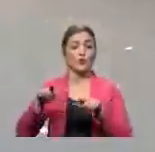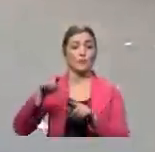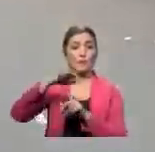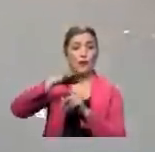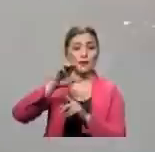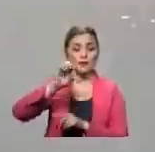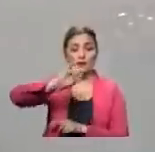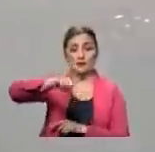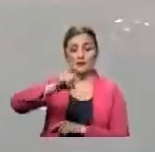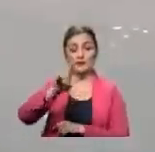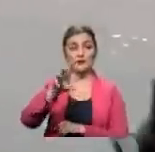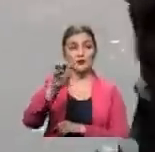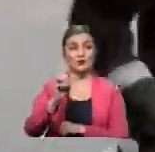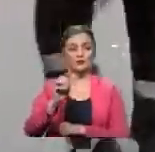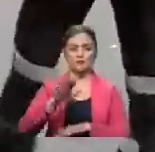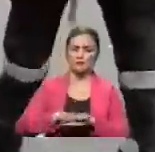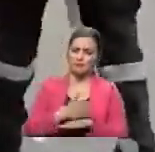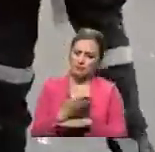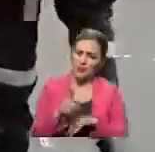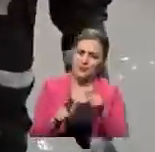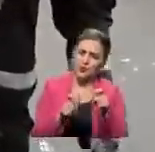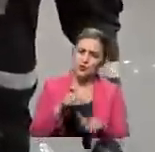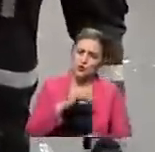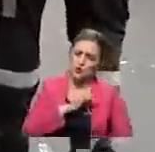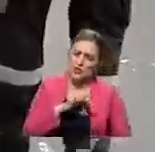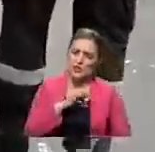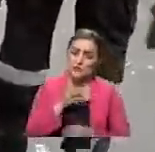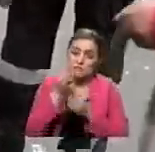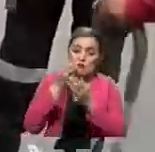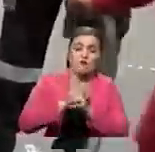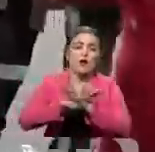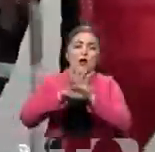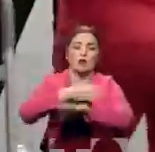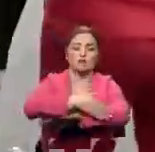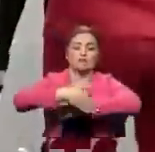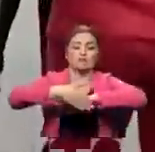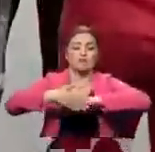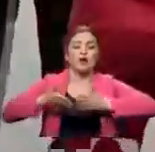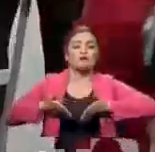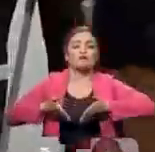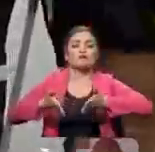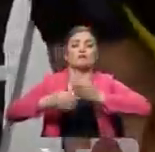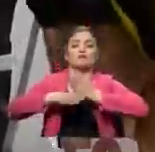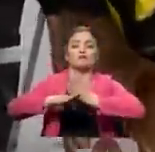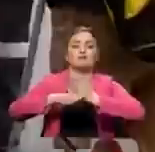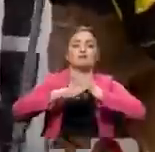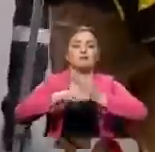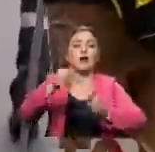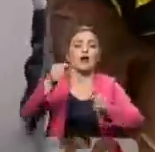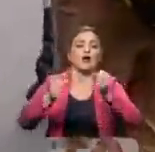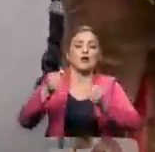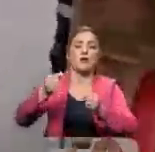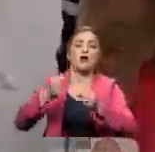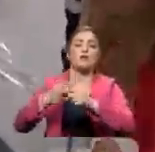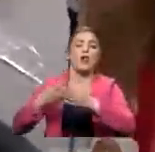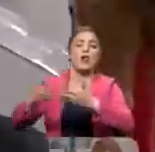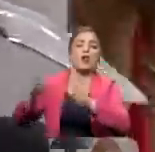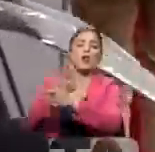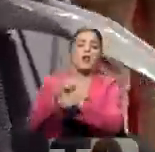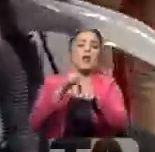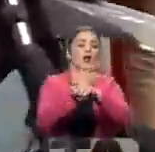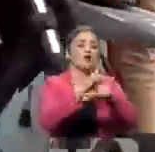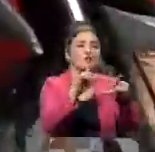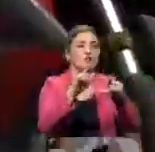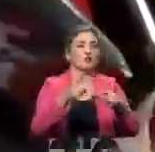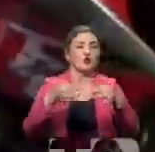Ejido. También hago un llamado a la ciudadanía para que se informe sobre las vías cerradas y sobre el transporte, los circuitos que están habilitados por las